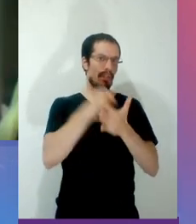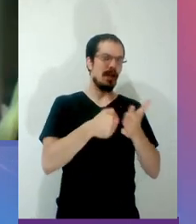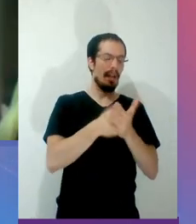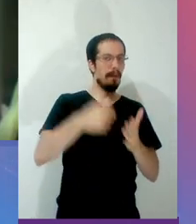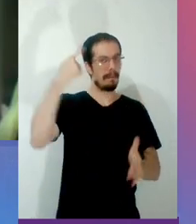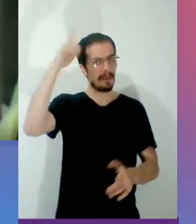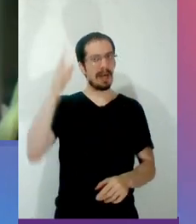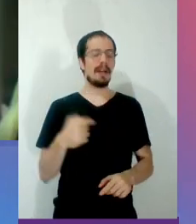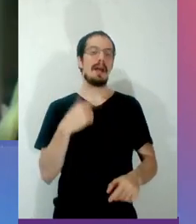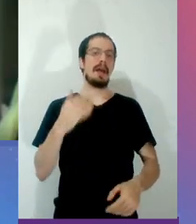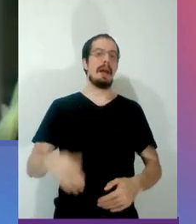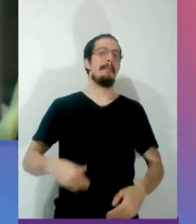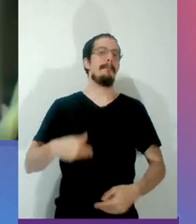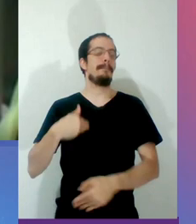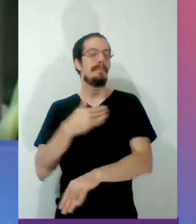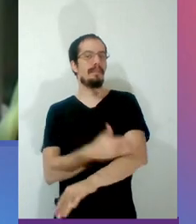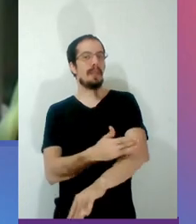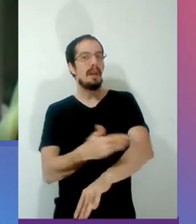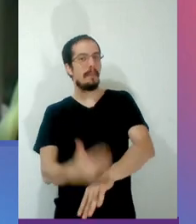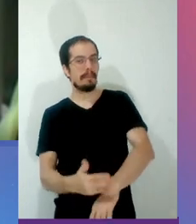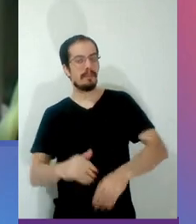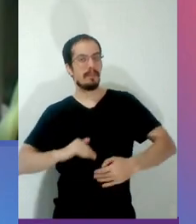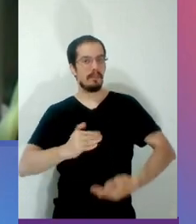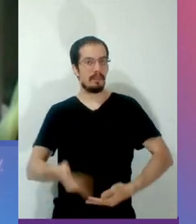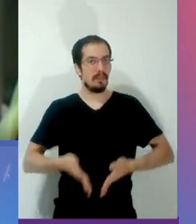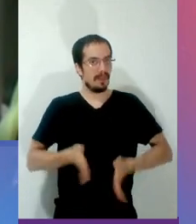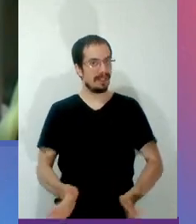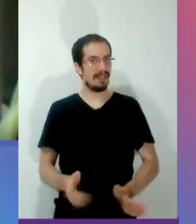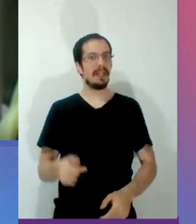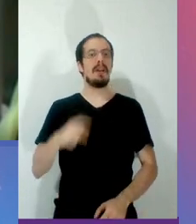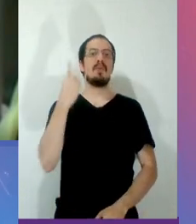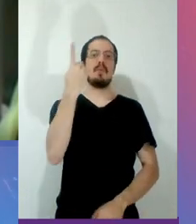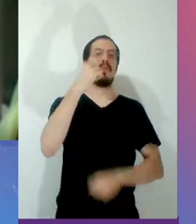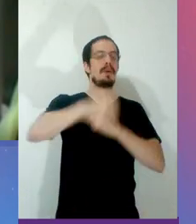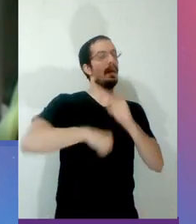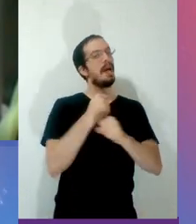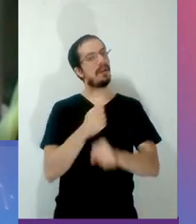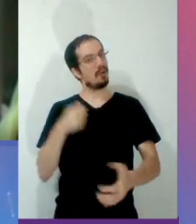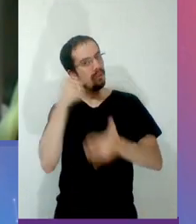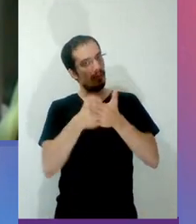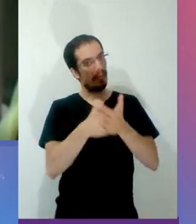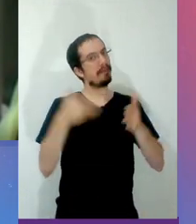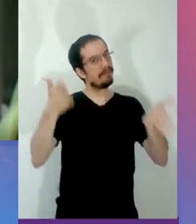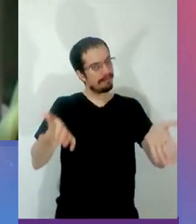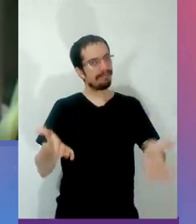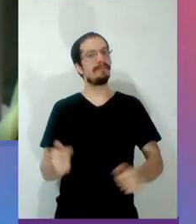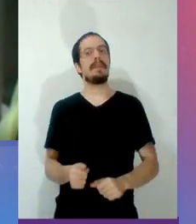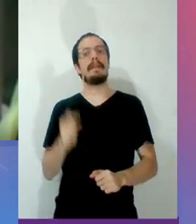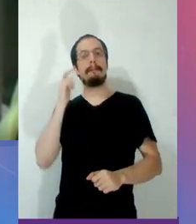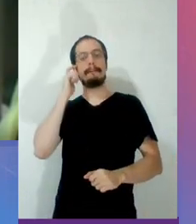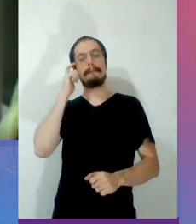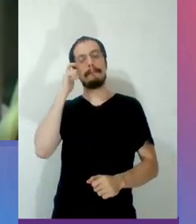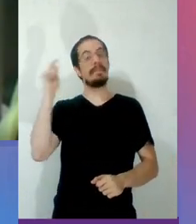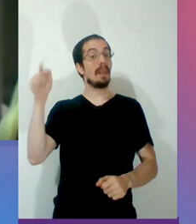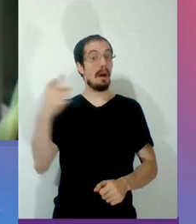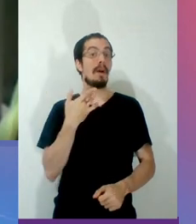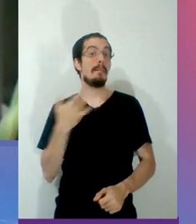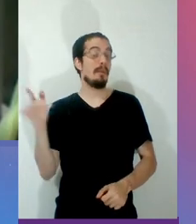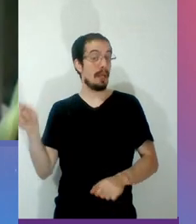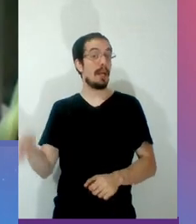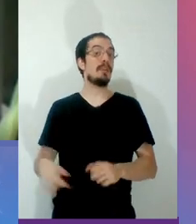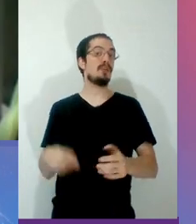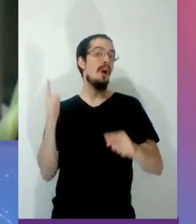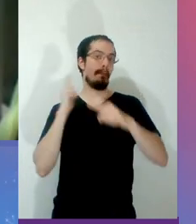año, que tal como se decía ahí también, fue una de las cosas positivas durante esta pandemia, que las